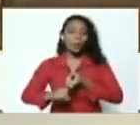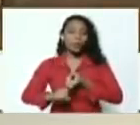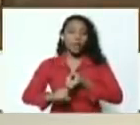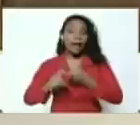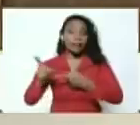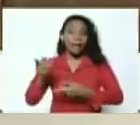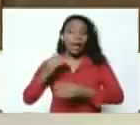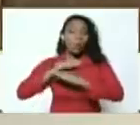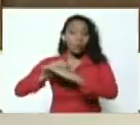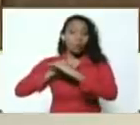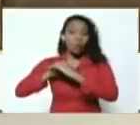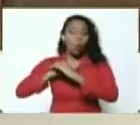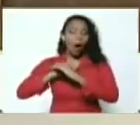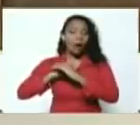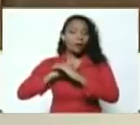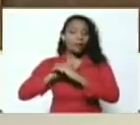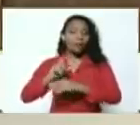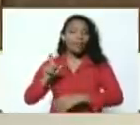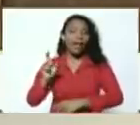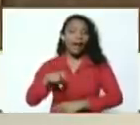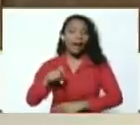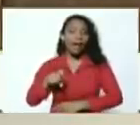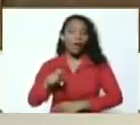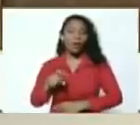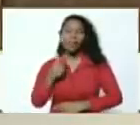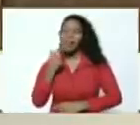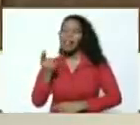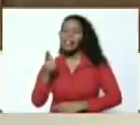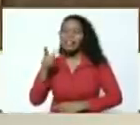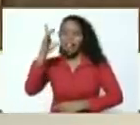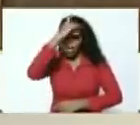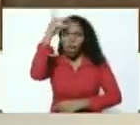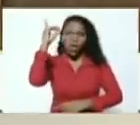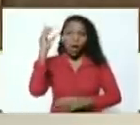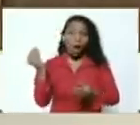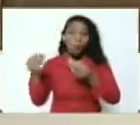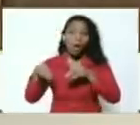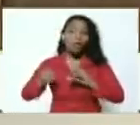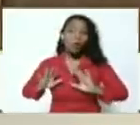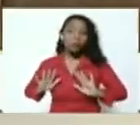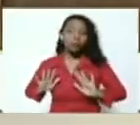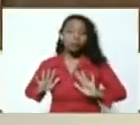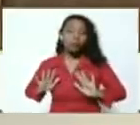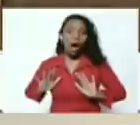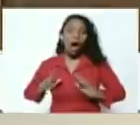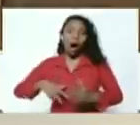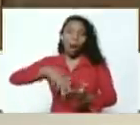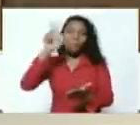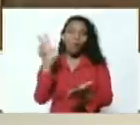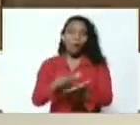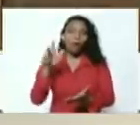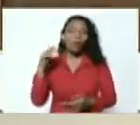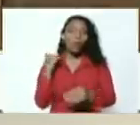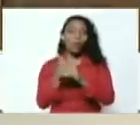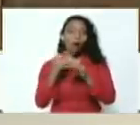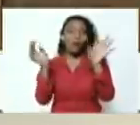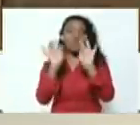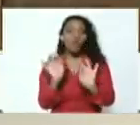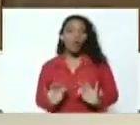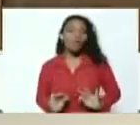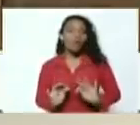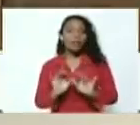equidad de género. ¿Ah? ¿Qué dice Diosdado? ¿De acuerdo? Aprobado. Igualmente,